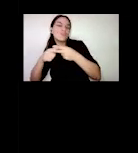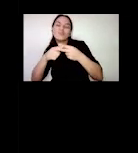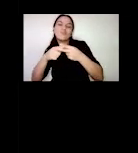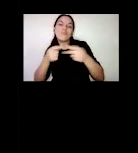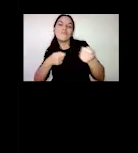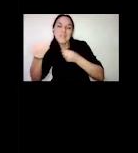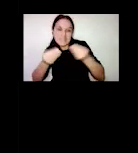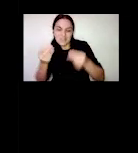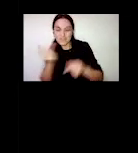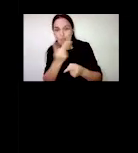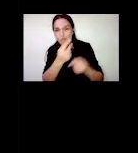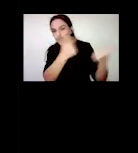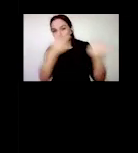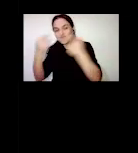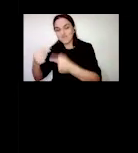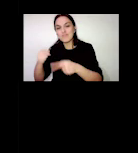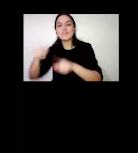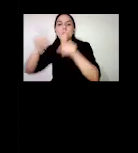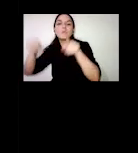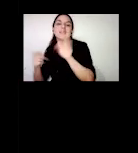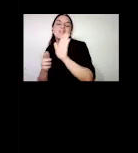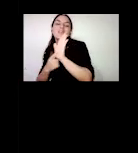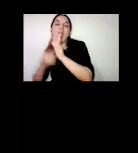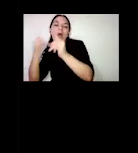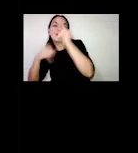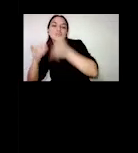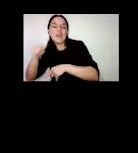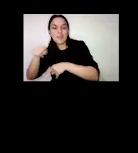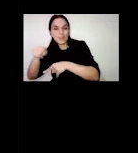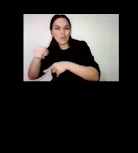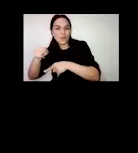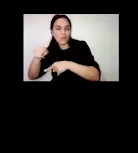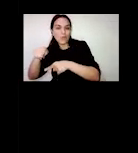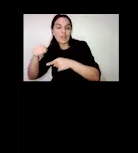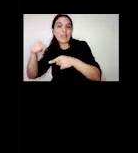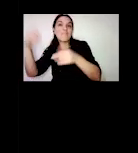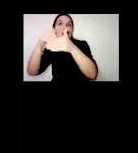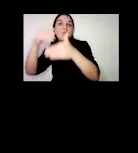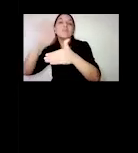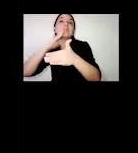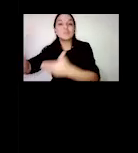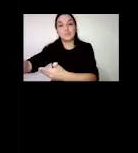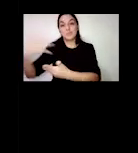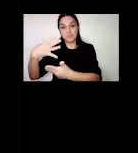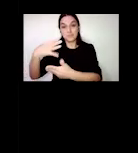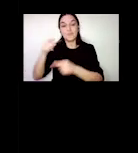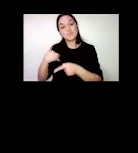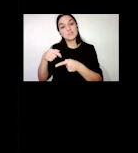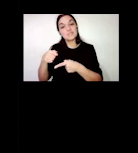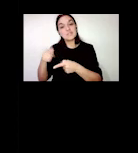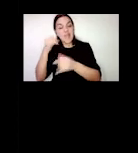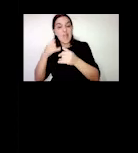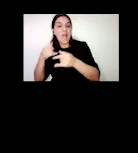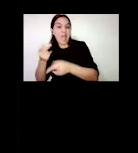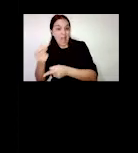es un certificado accionario que emiten bancos de Estados Unidos, donde el activo subyacente